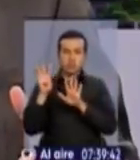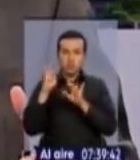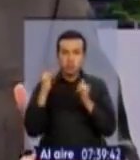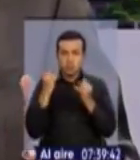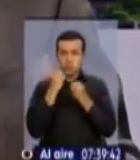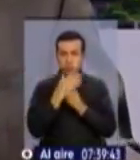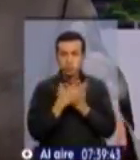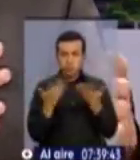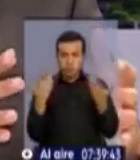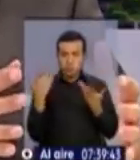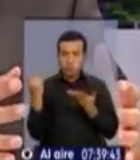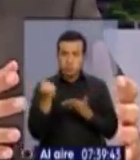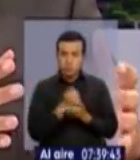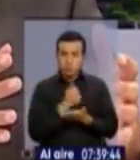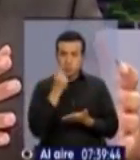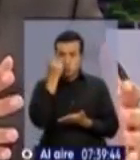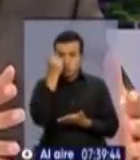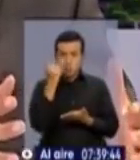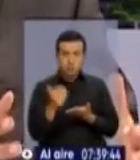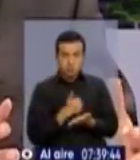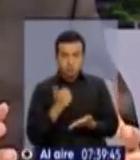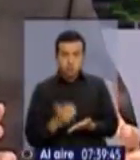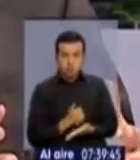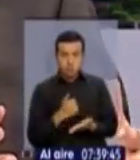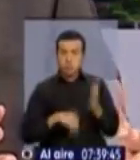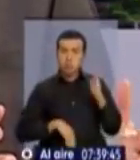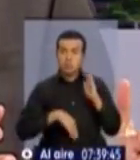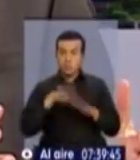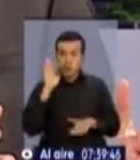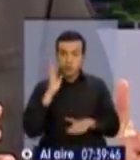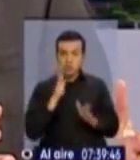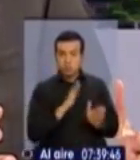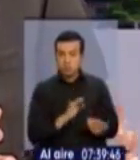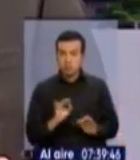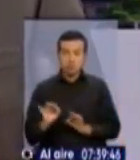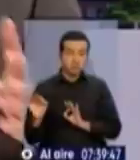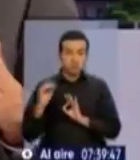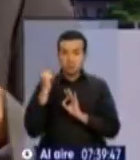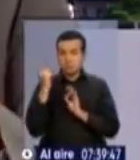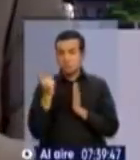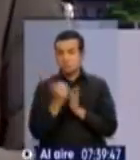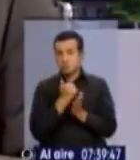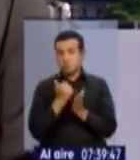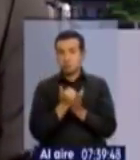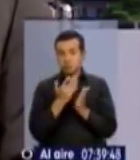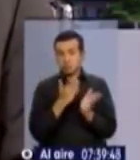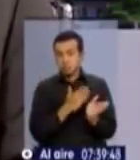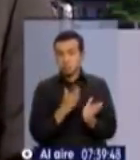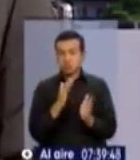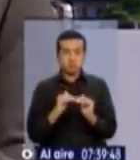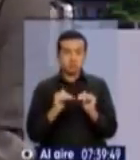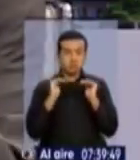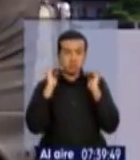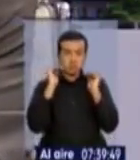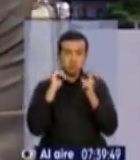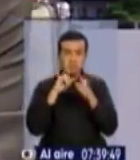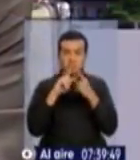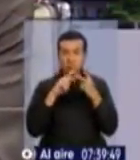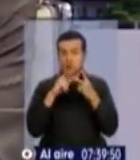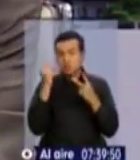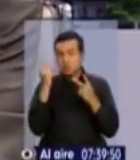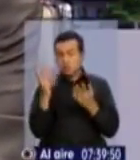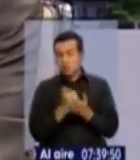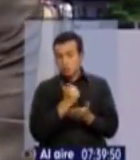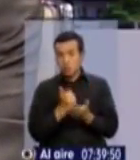recaudación no es cierto que es más pertinente una recaudación que cumple principios en una recaudación que le da recursos